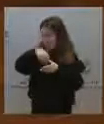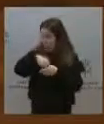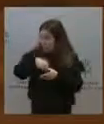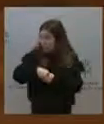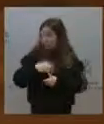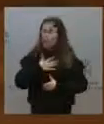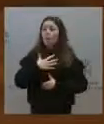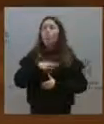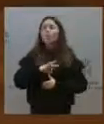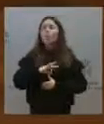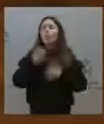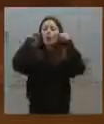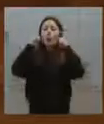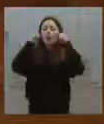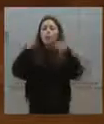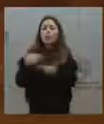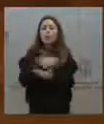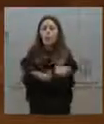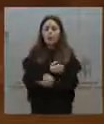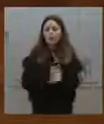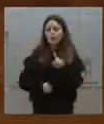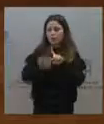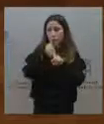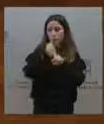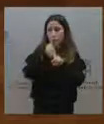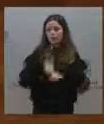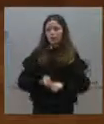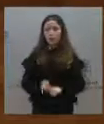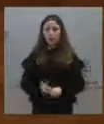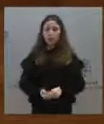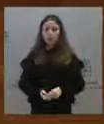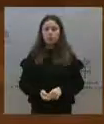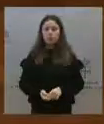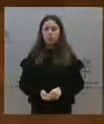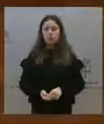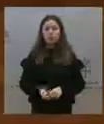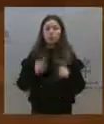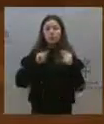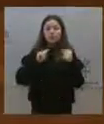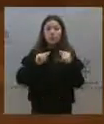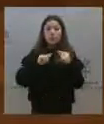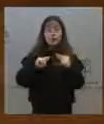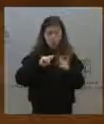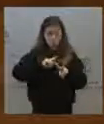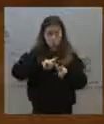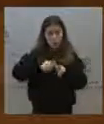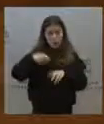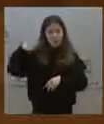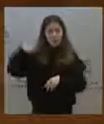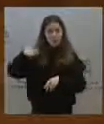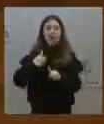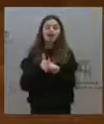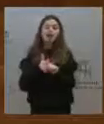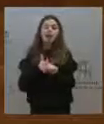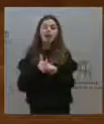son cómplices. Rechazar el diálogo con Vox del presidente y del secretario general del Partido Socialista es algo más profundo,